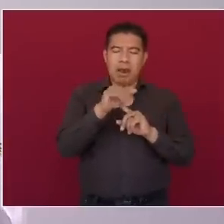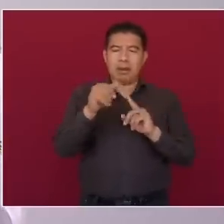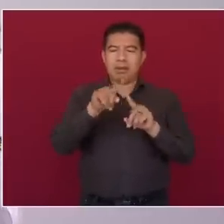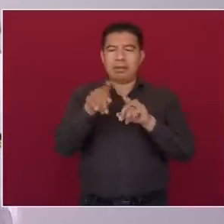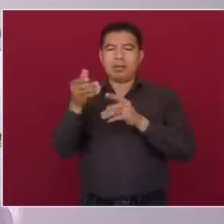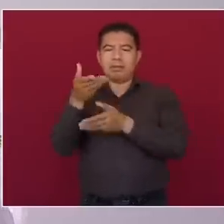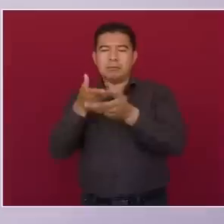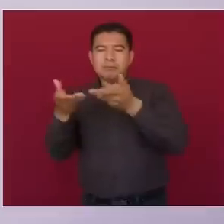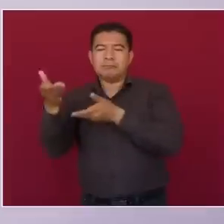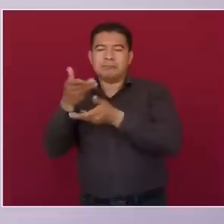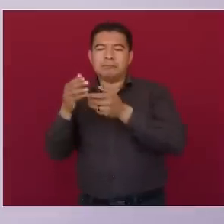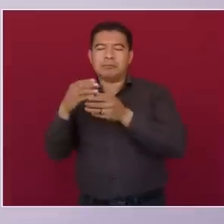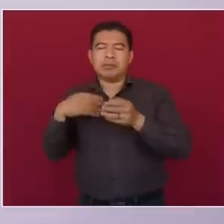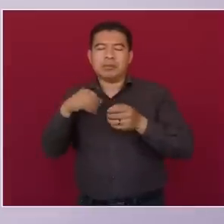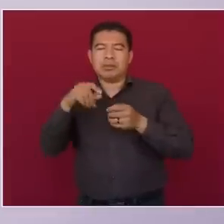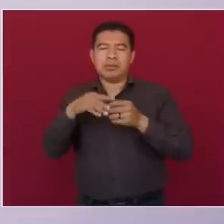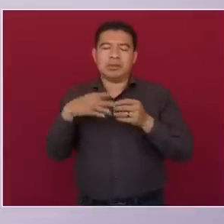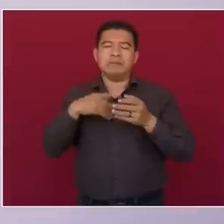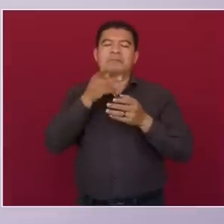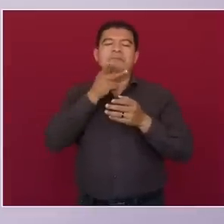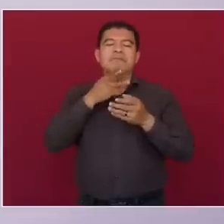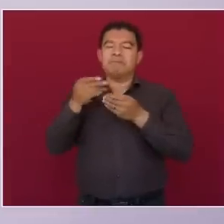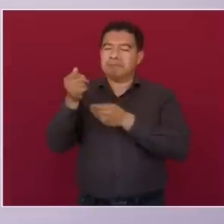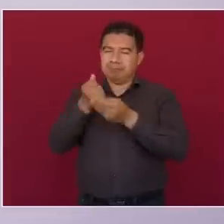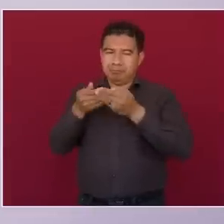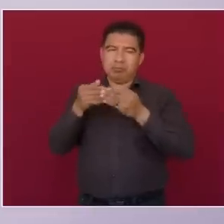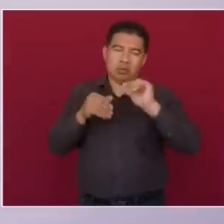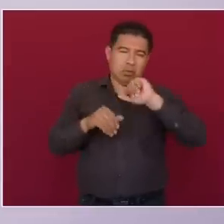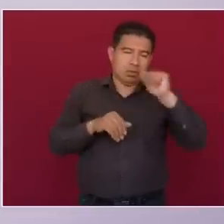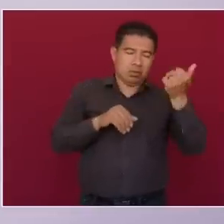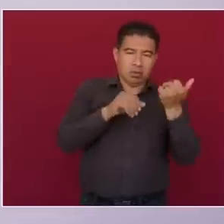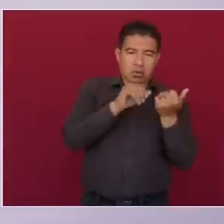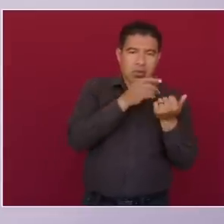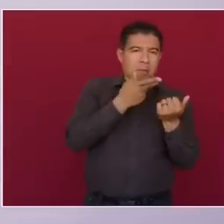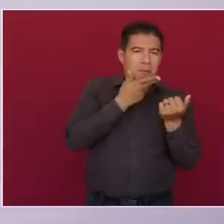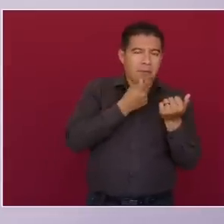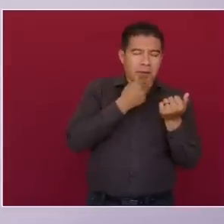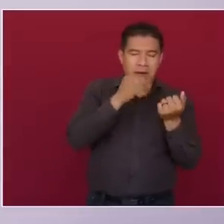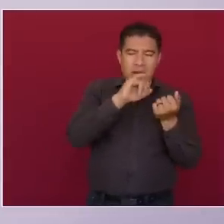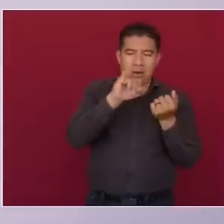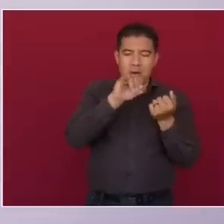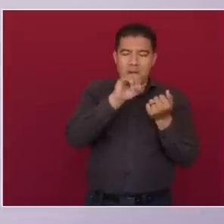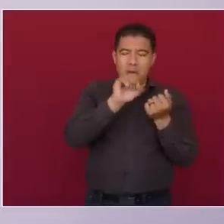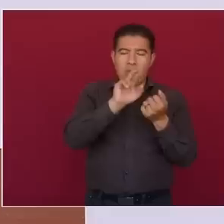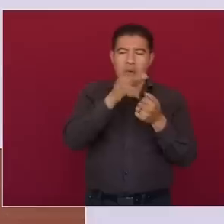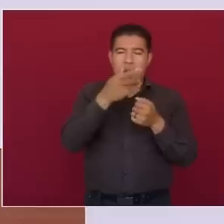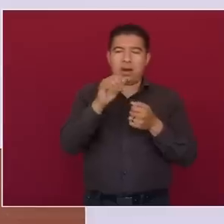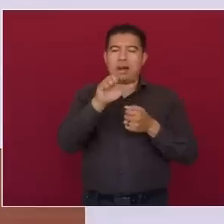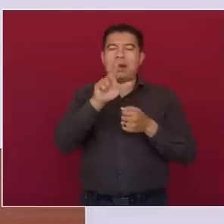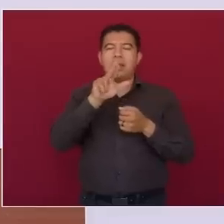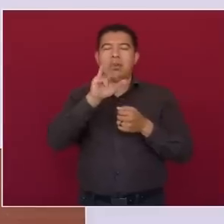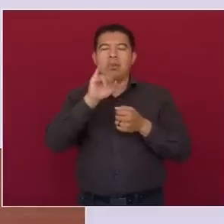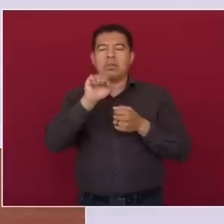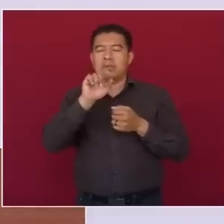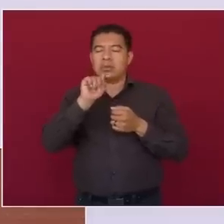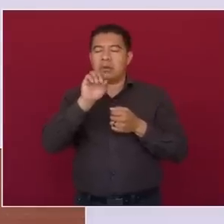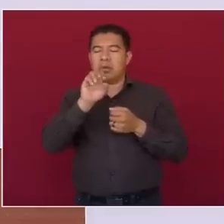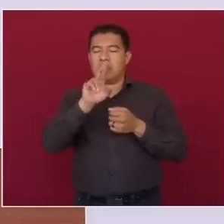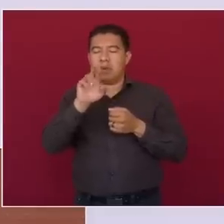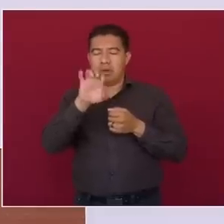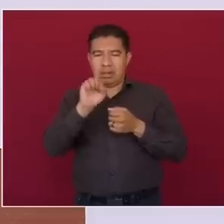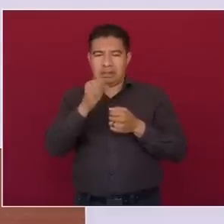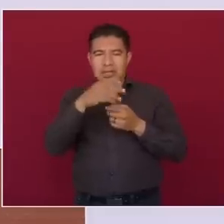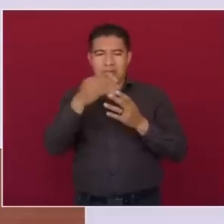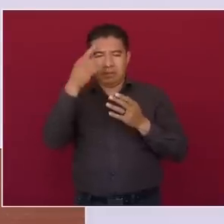petrolero, mientras que el muralista de Villahermosa, Jorge Luis Torres, expresó entre manglares y cayucos